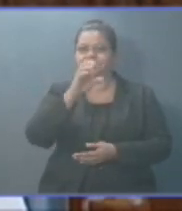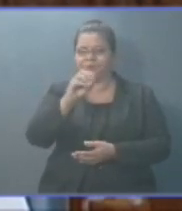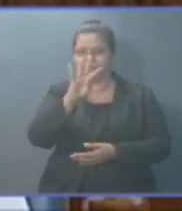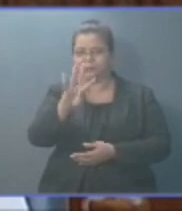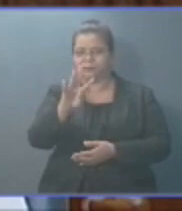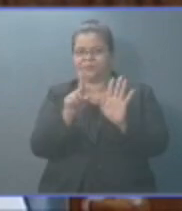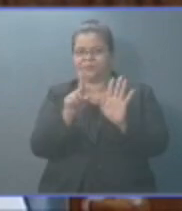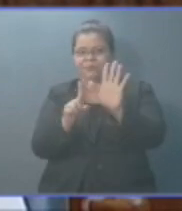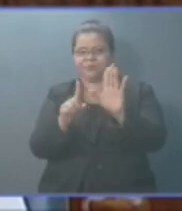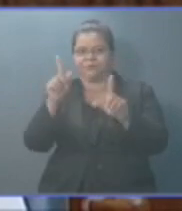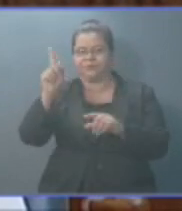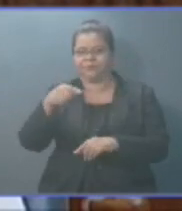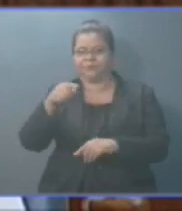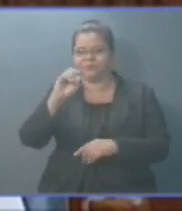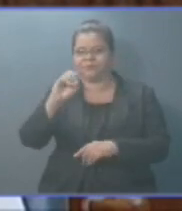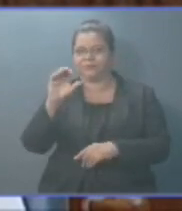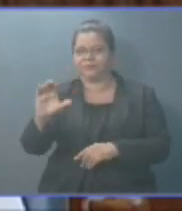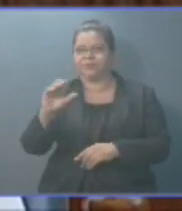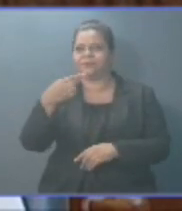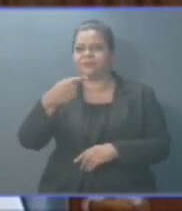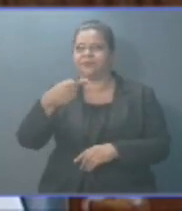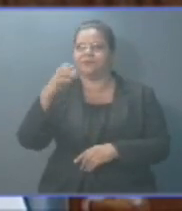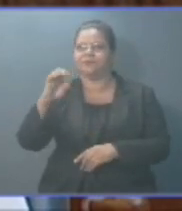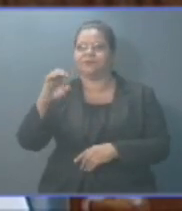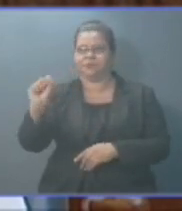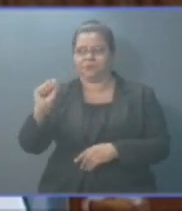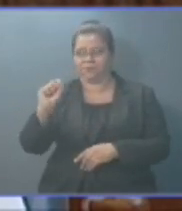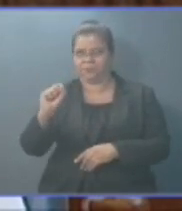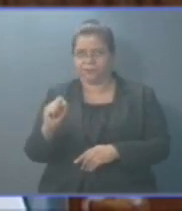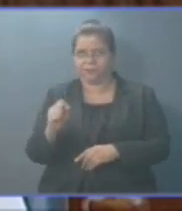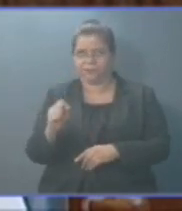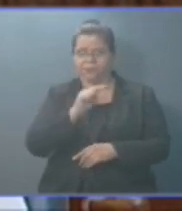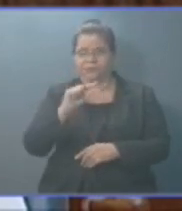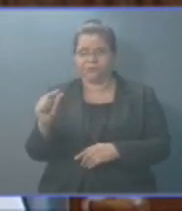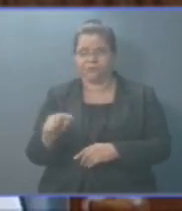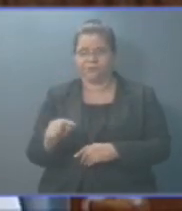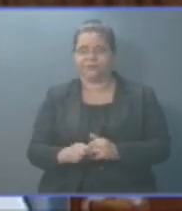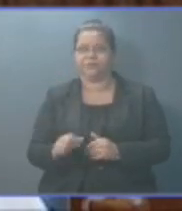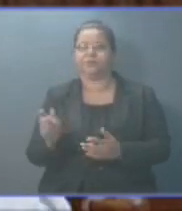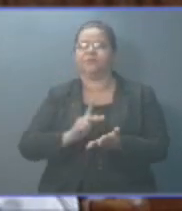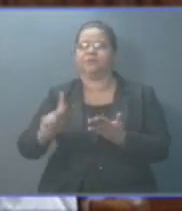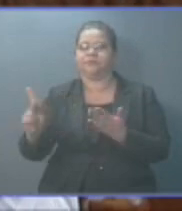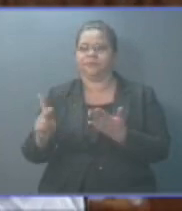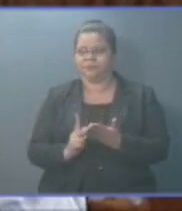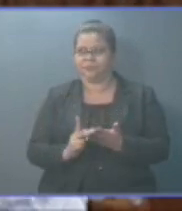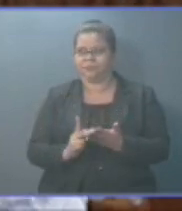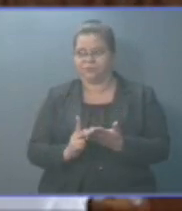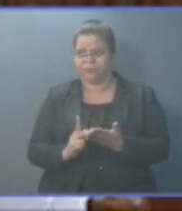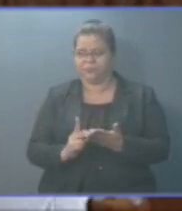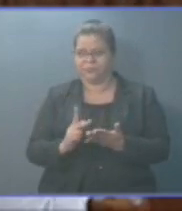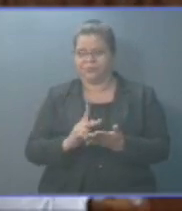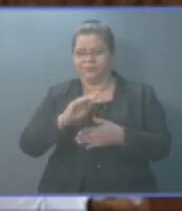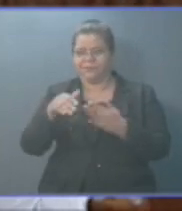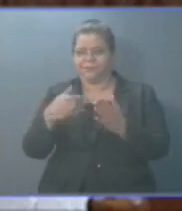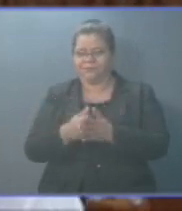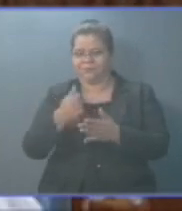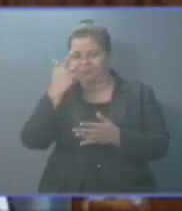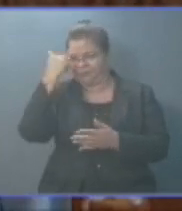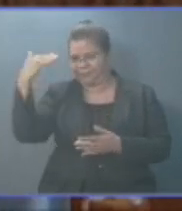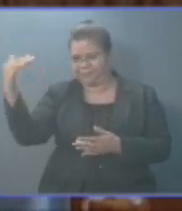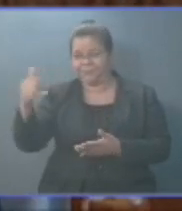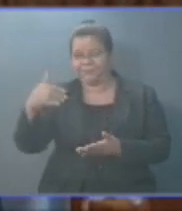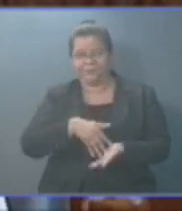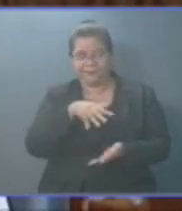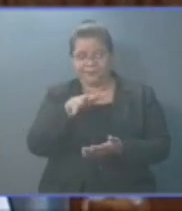5046, plica OC-ES, denominado Programa de Fortalecimiento de la Política Pública